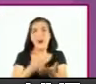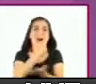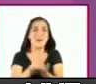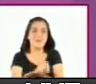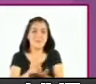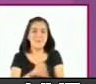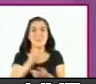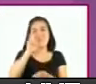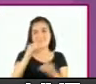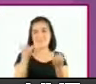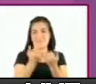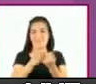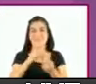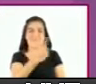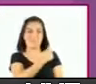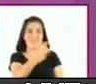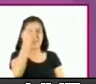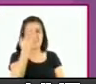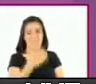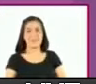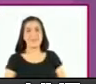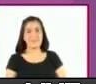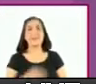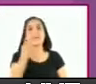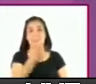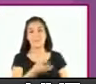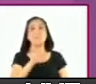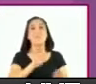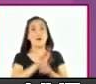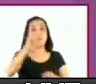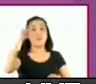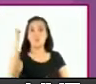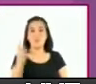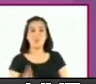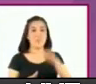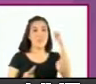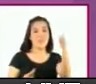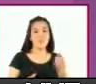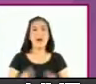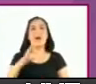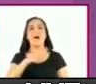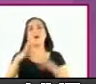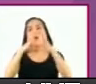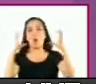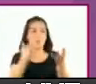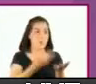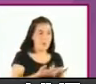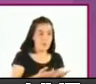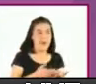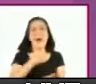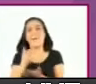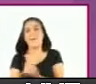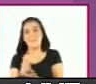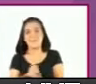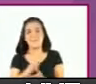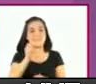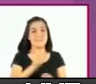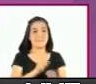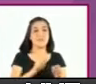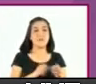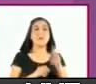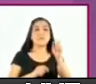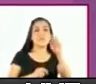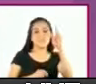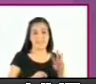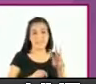el modelo que se observa. En la tira o adorno hay 3 globos rosas y uno azul. 3 globos rosas y uno